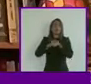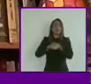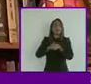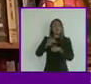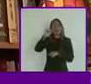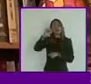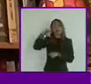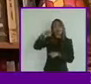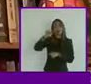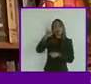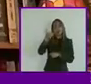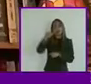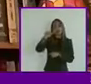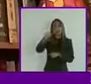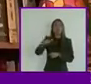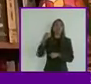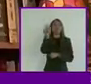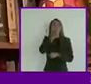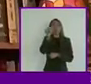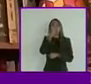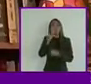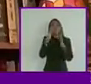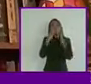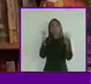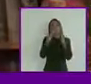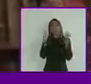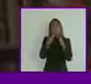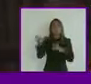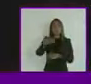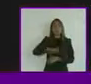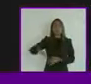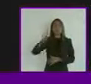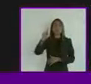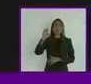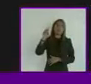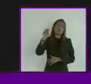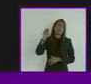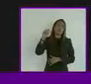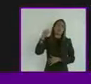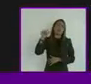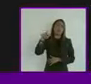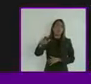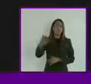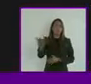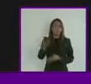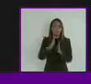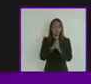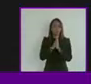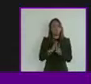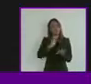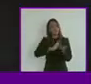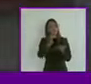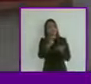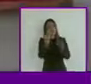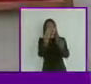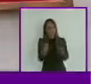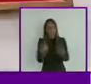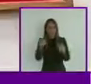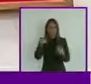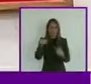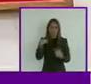Amaya Sierra del Buey, del Colegio Francés del Pedregal. Amaya, por favor. Hola, muchas gracias por cederme la voz y por darme